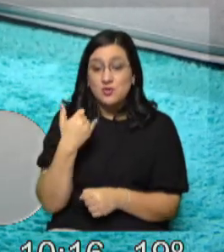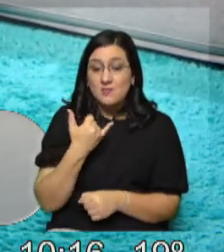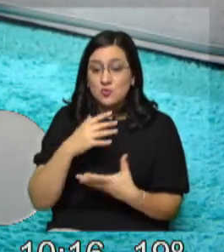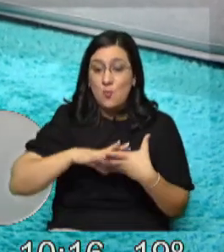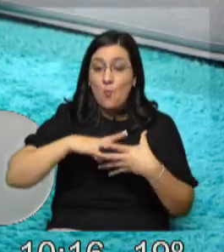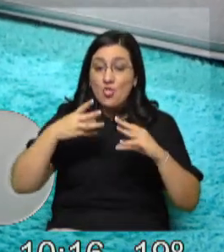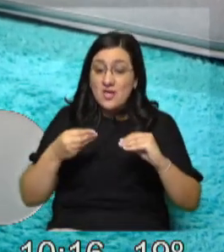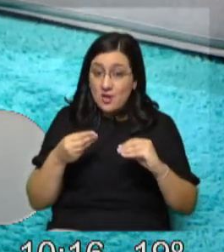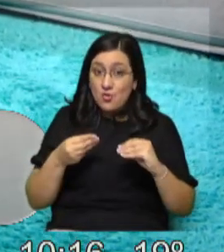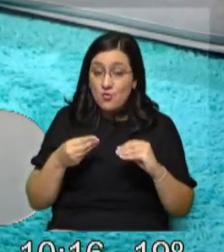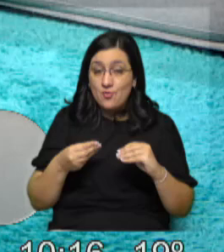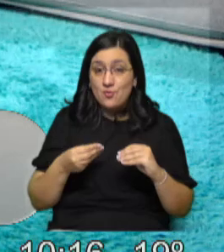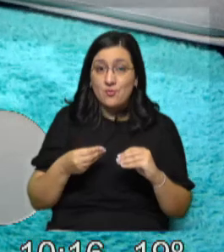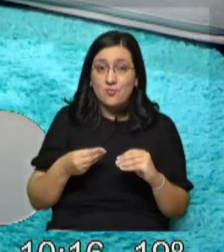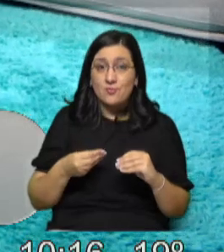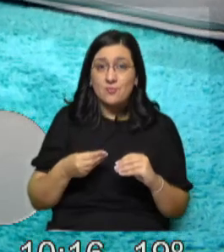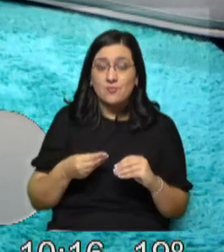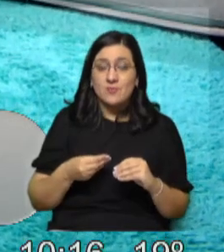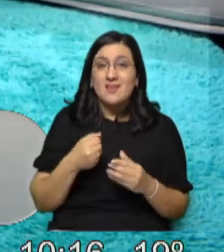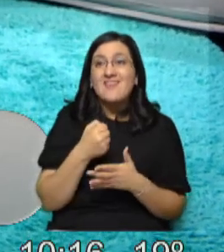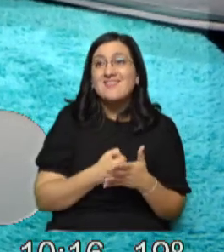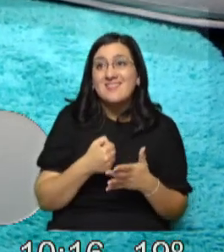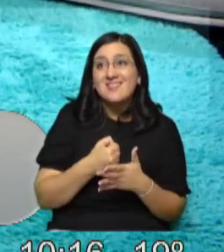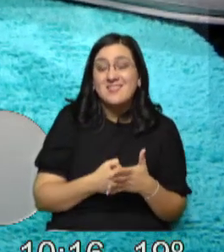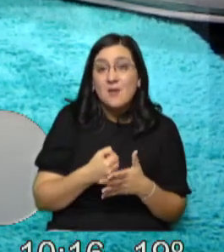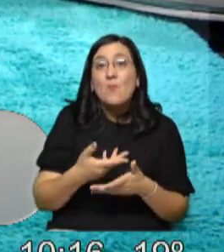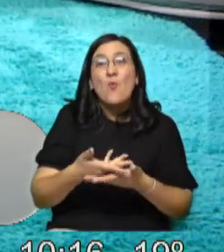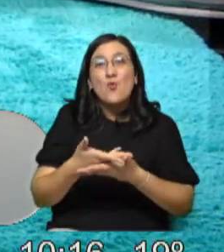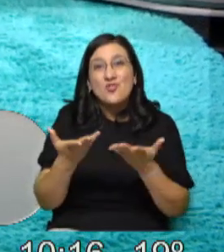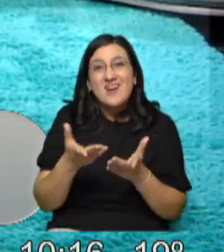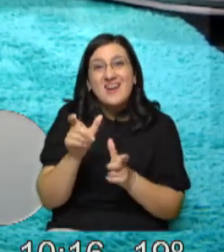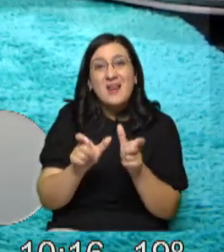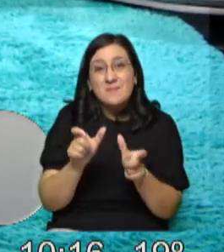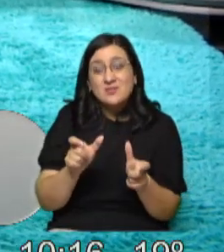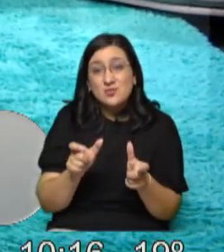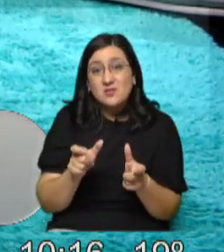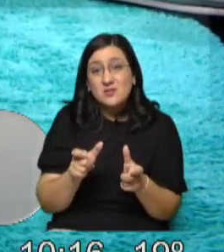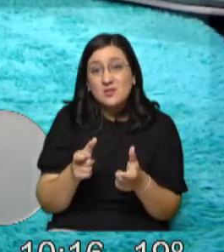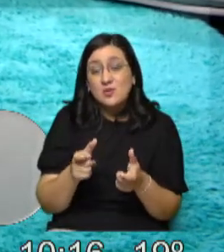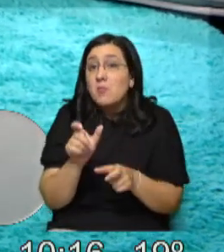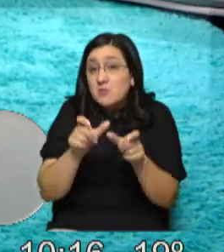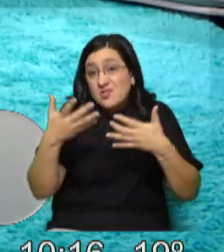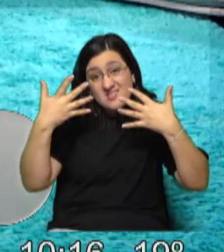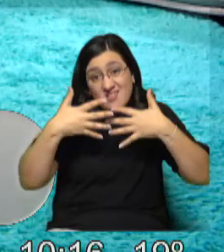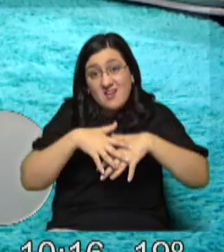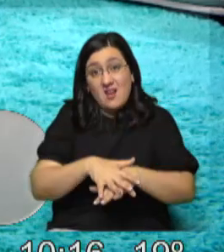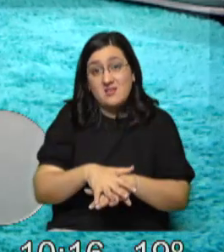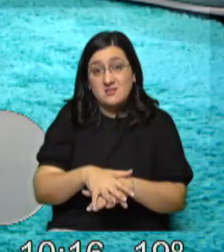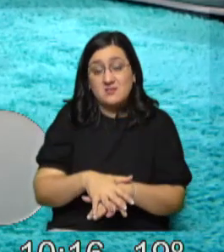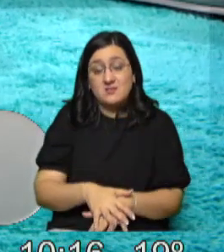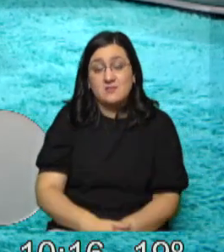fuimos desarrollando que trata de hacer ver también a las personas, vernos como seres integrales, ¿no? Entonces decir,